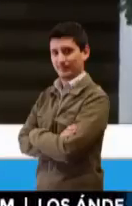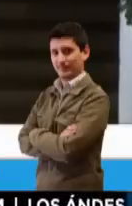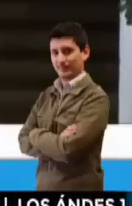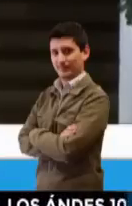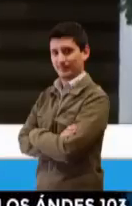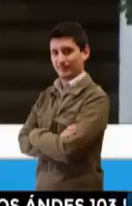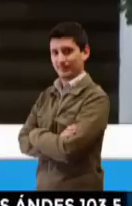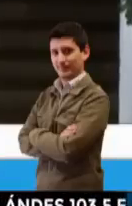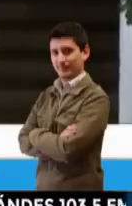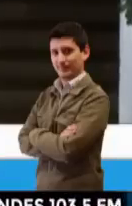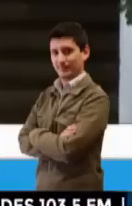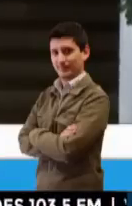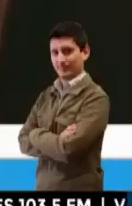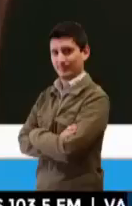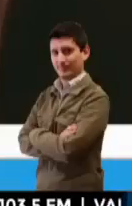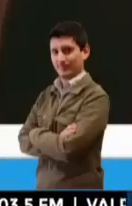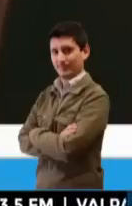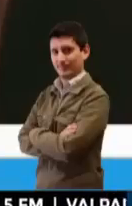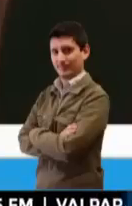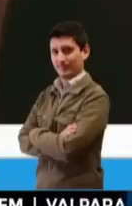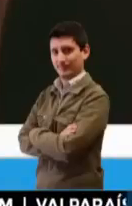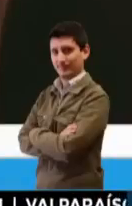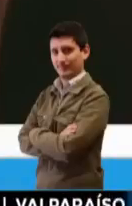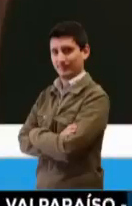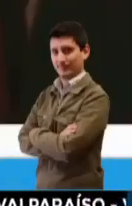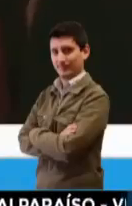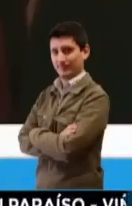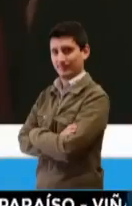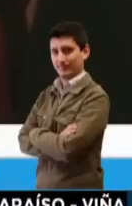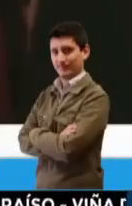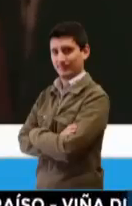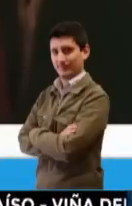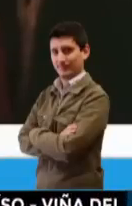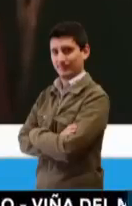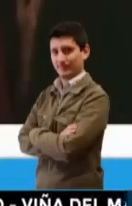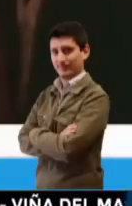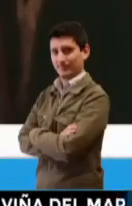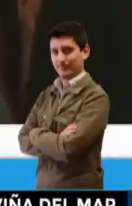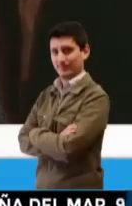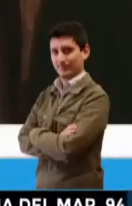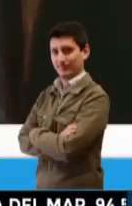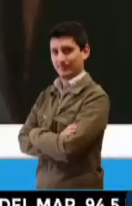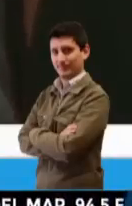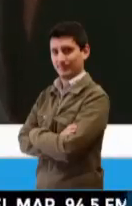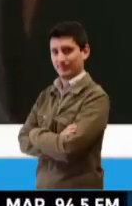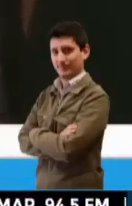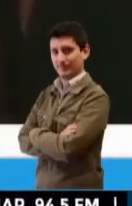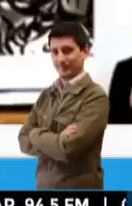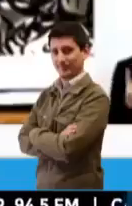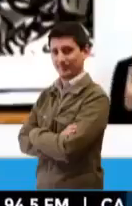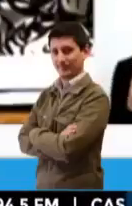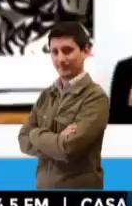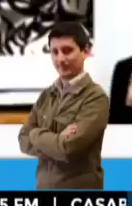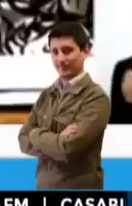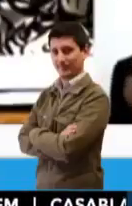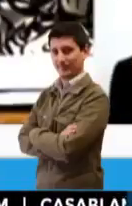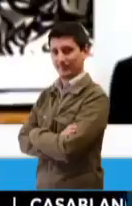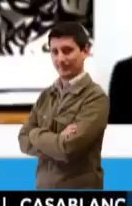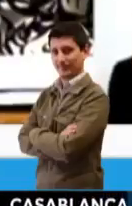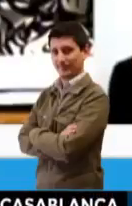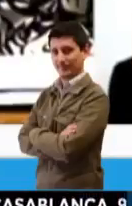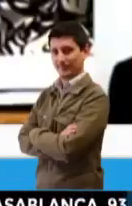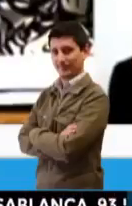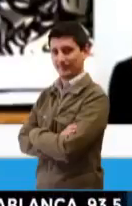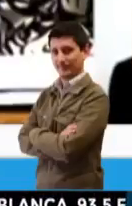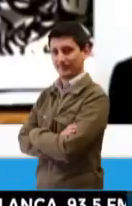radio y dijo que el caso de una presunta violación contra una niña de 11 años en un albergue del Estado es solo una excusa, insistiendo en que fue presionada